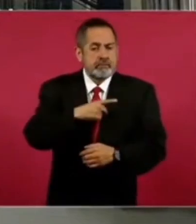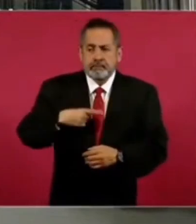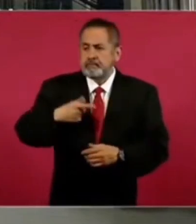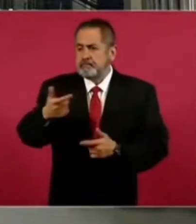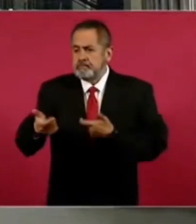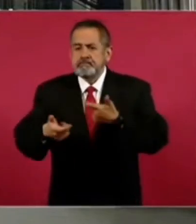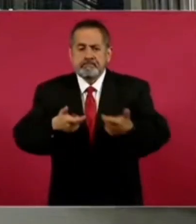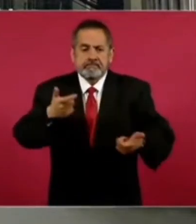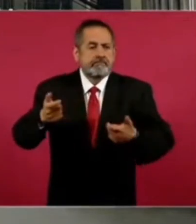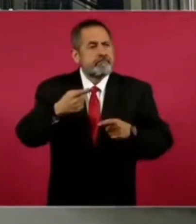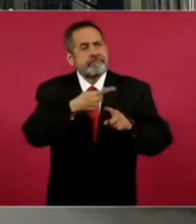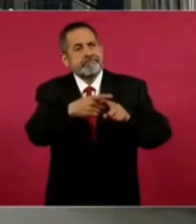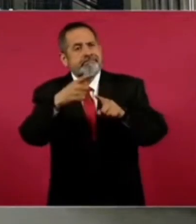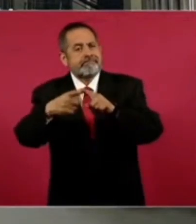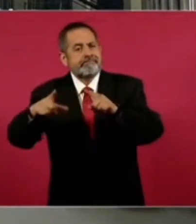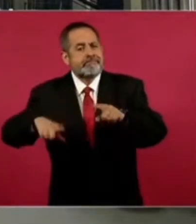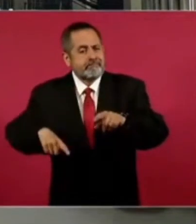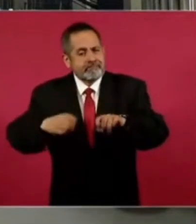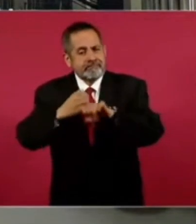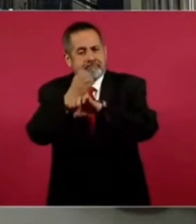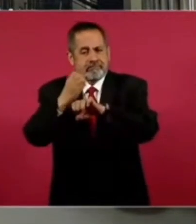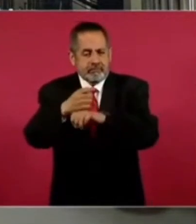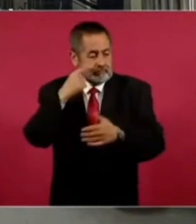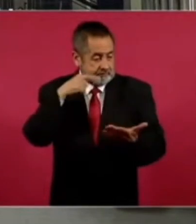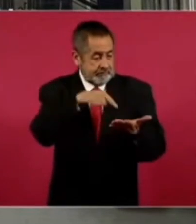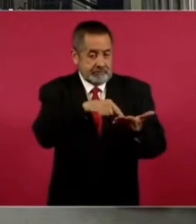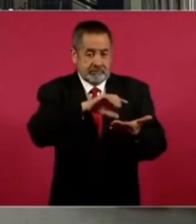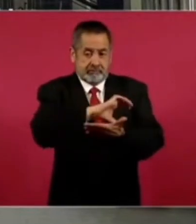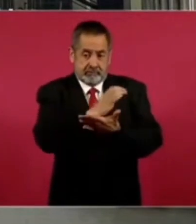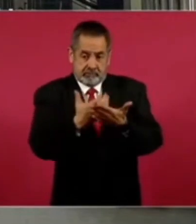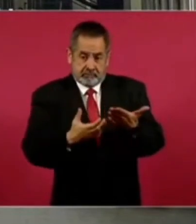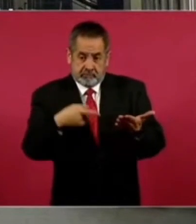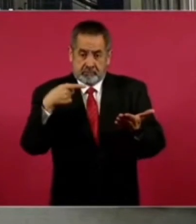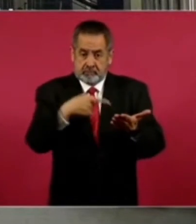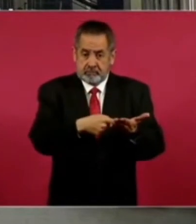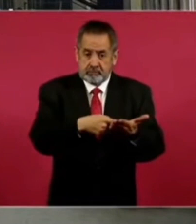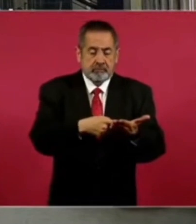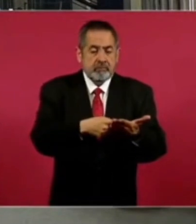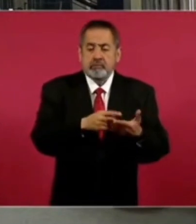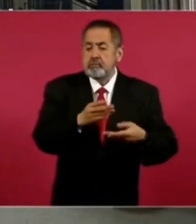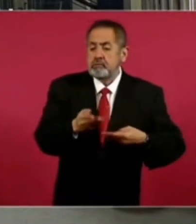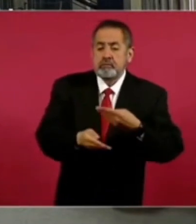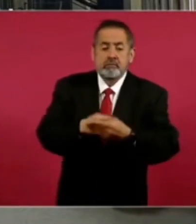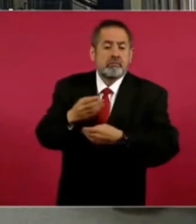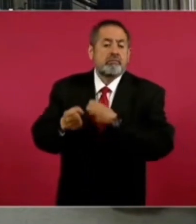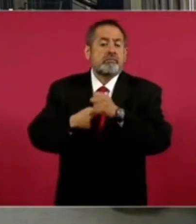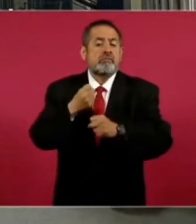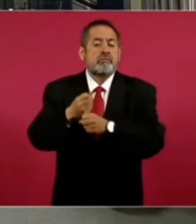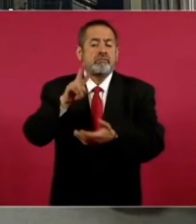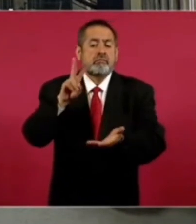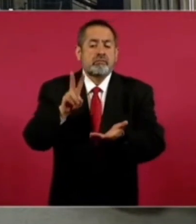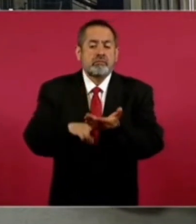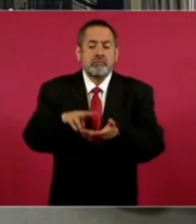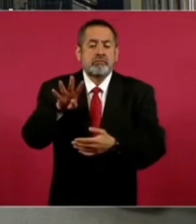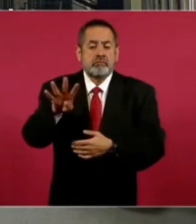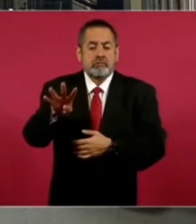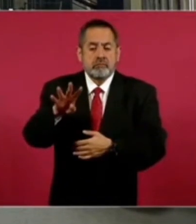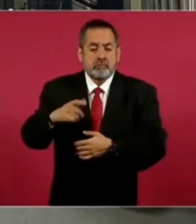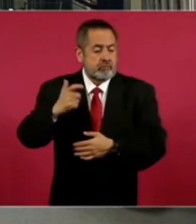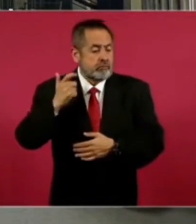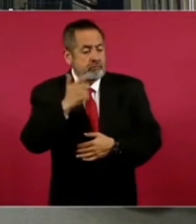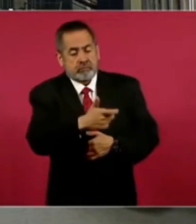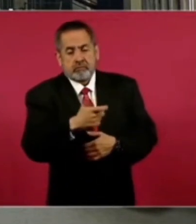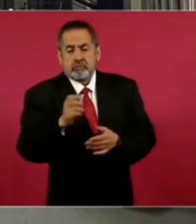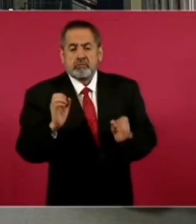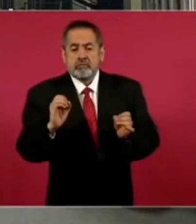gobiernos de los estados. Estamos viendo que este contrato es un contrato que de un servicio que se ofreció en el 2019 y todavía